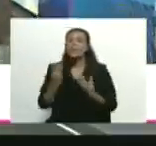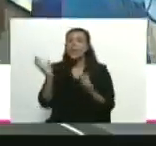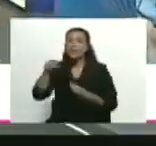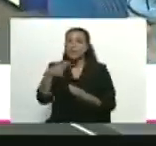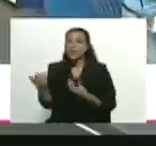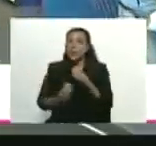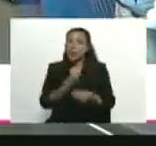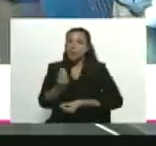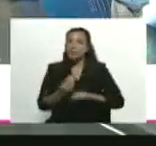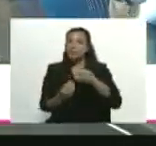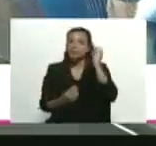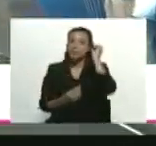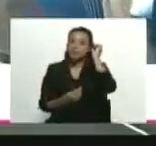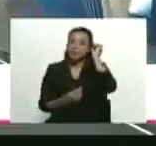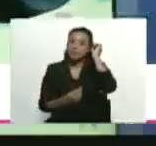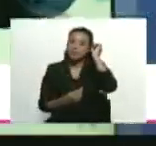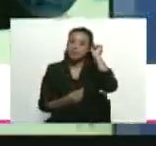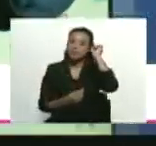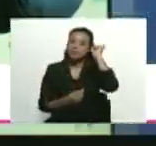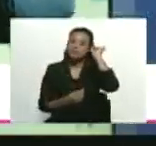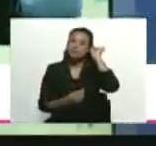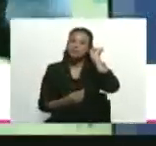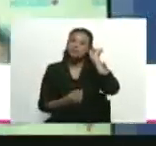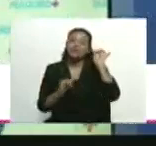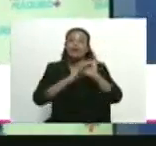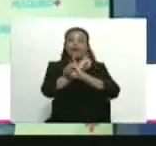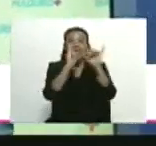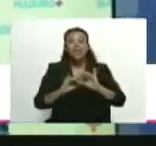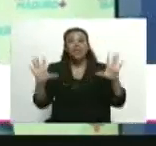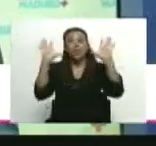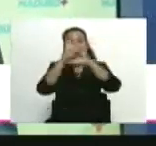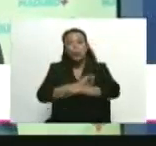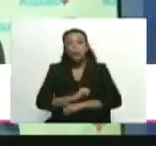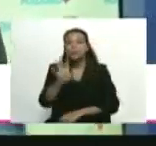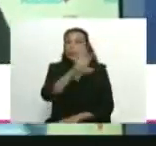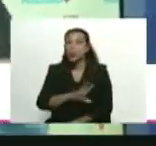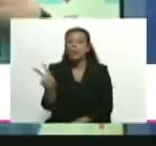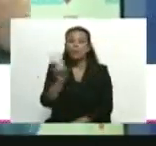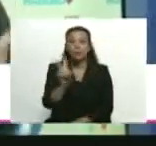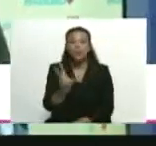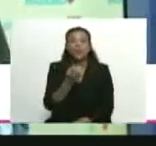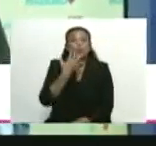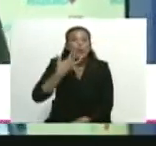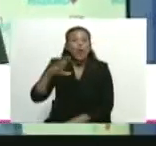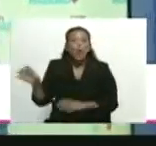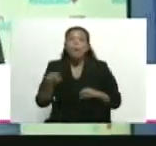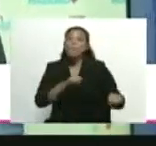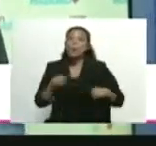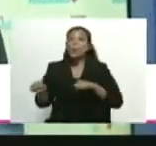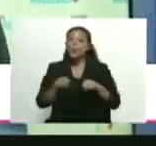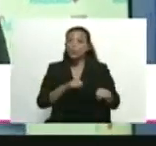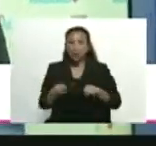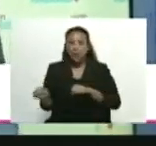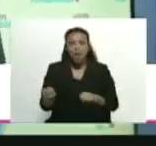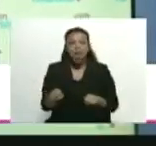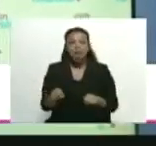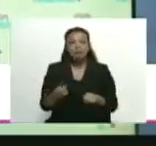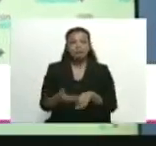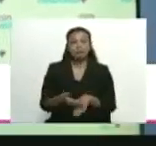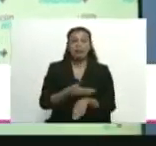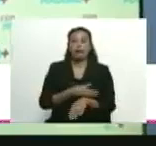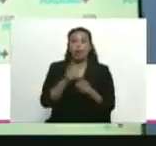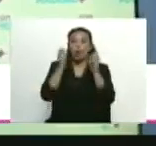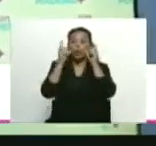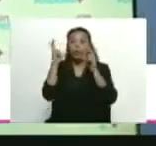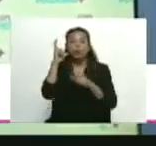Presidente, ¿cómo está? Buenas noches. Buenas noches a toda Venezuela. Yo creo que este es un movimiento sin precedentes.